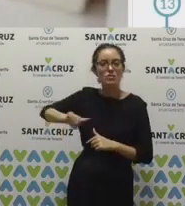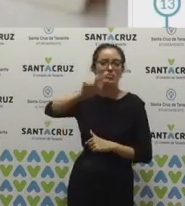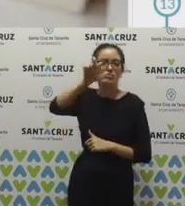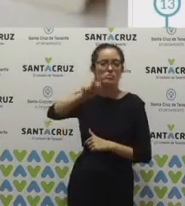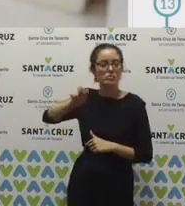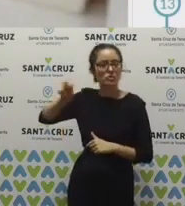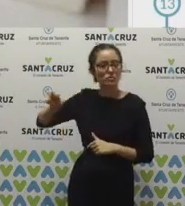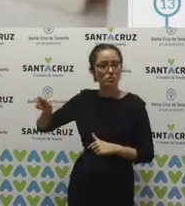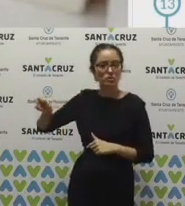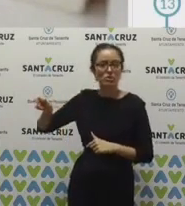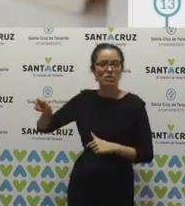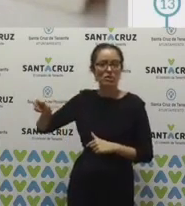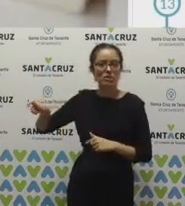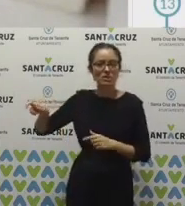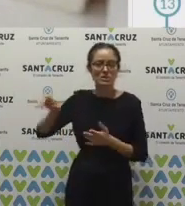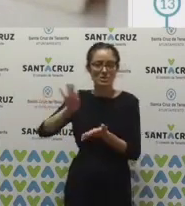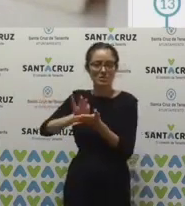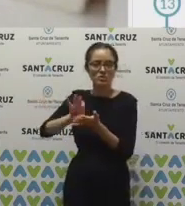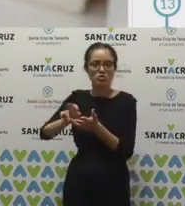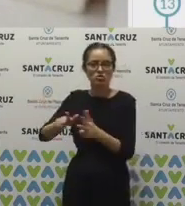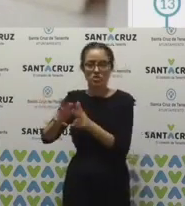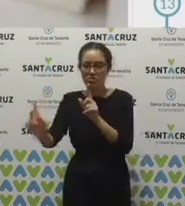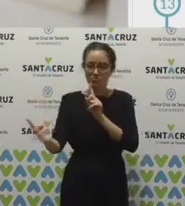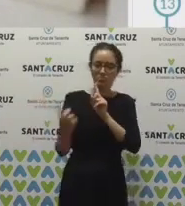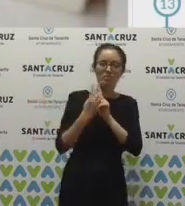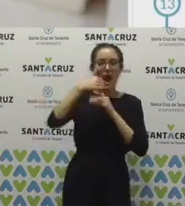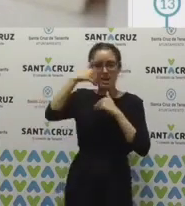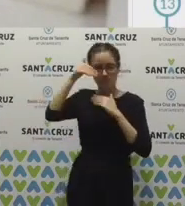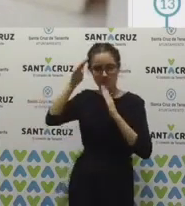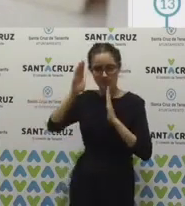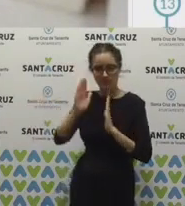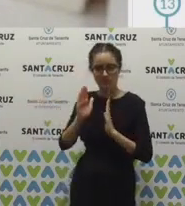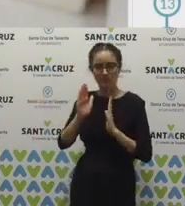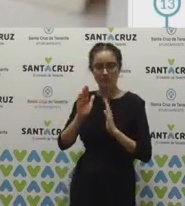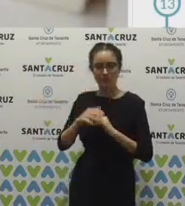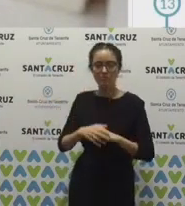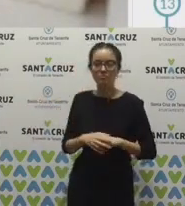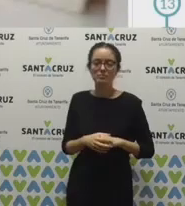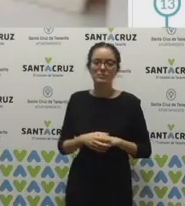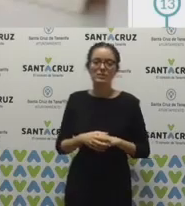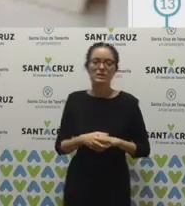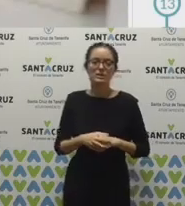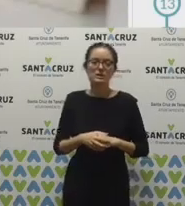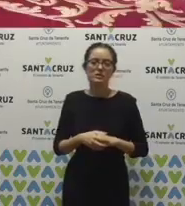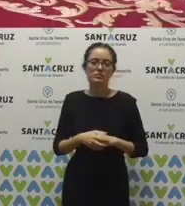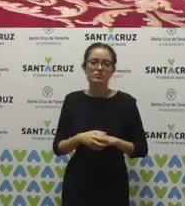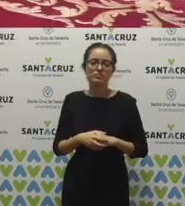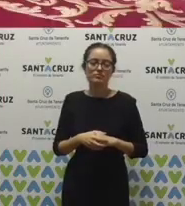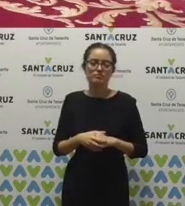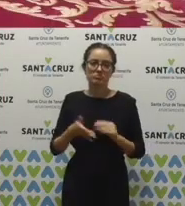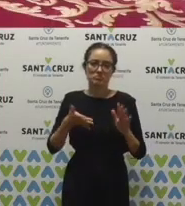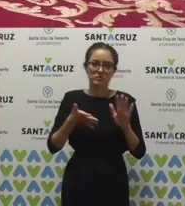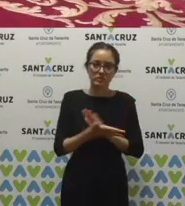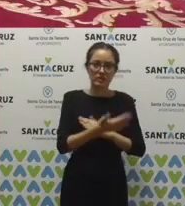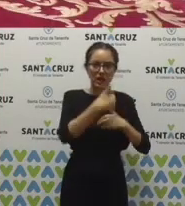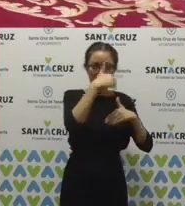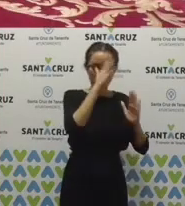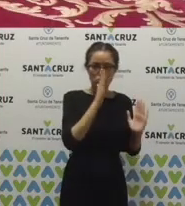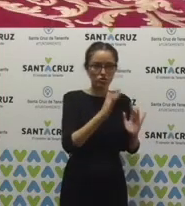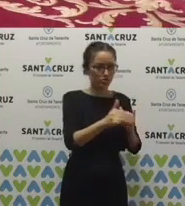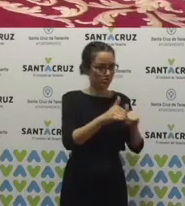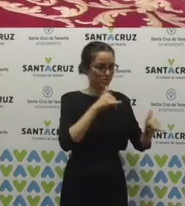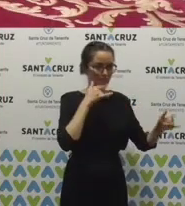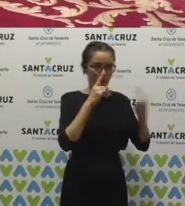las personas que acuden a los servicios sociales no estando ya ese primer momento de atención telefónica